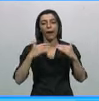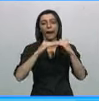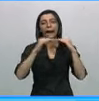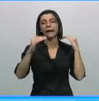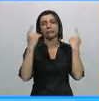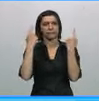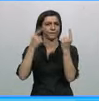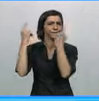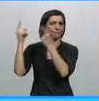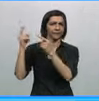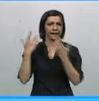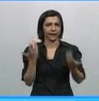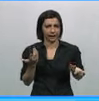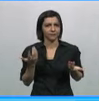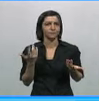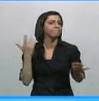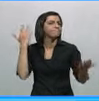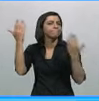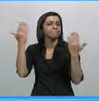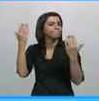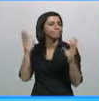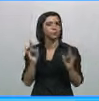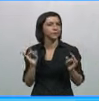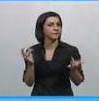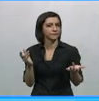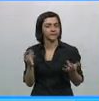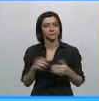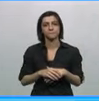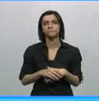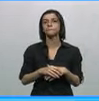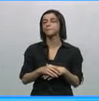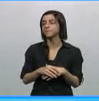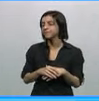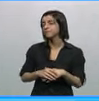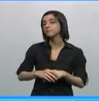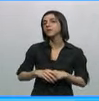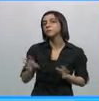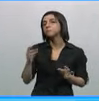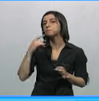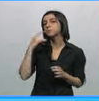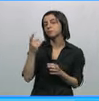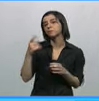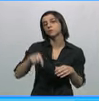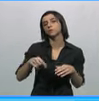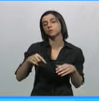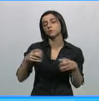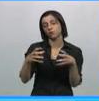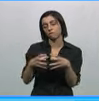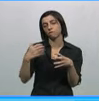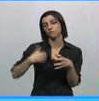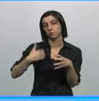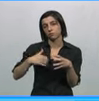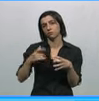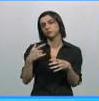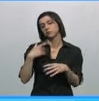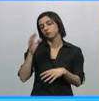no es el mismo. Entonces es muy difícil de compararlo. Claro. Patón, y del fútbol argentino, más allá, te vuelvo a repetir, de los que vos